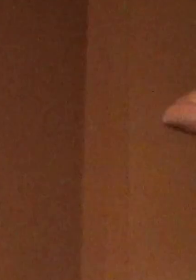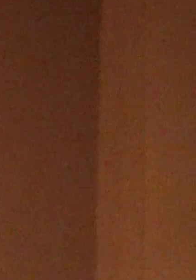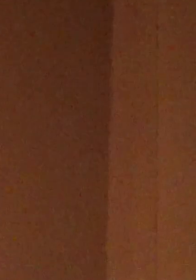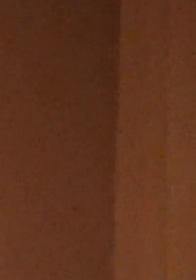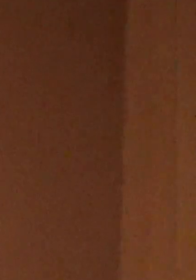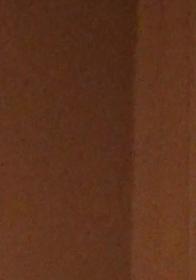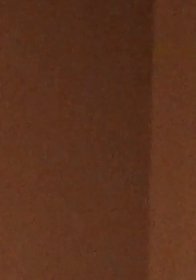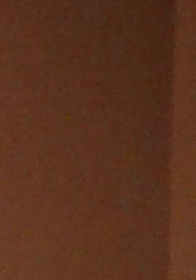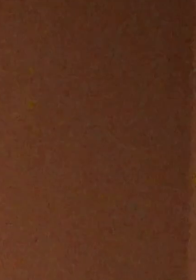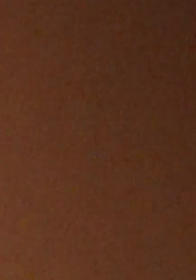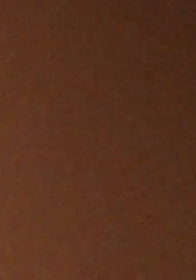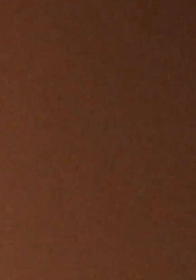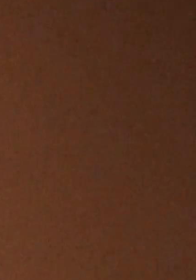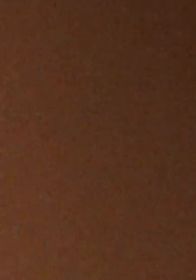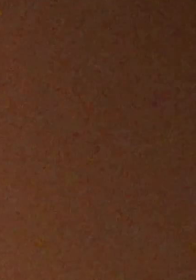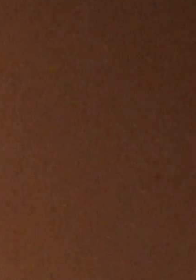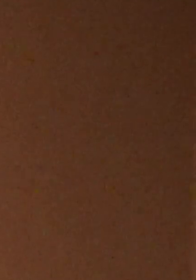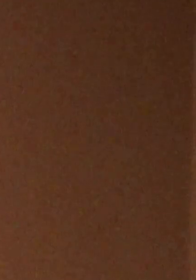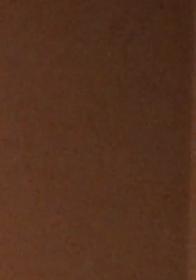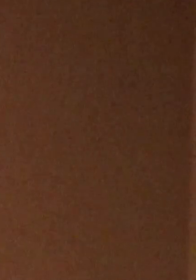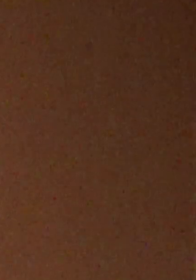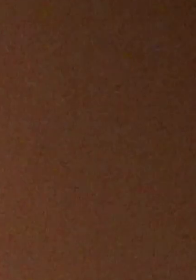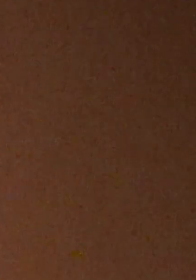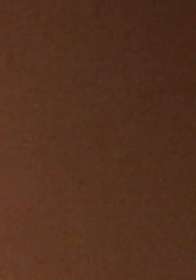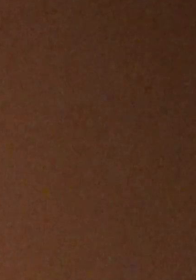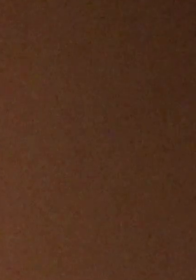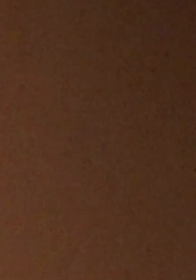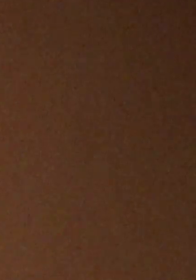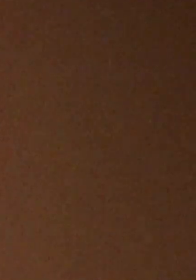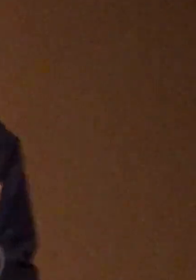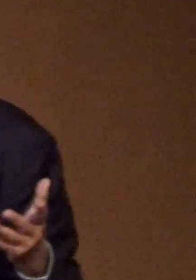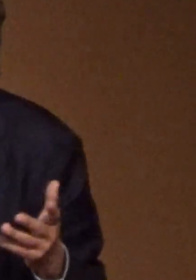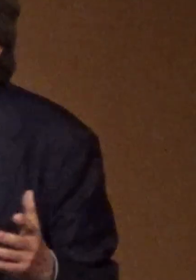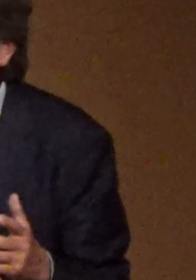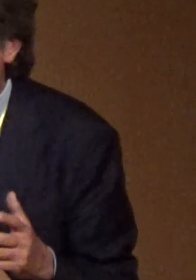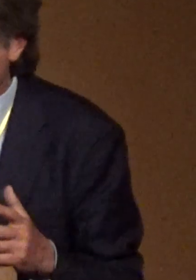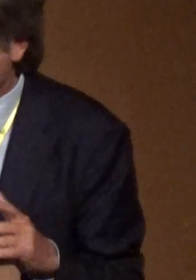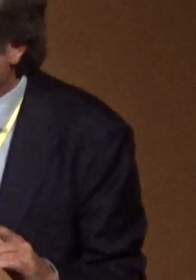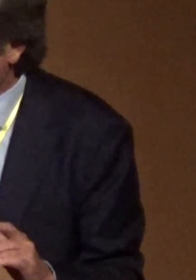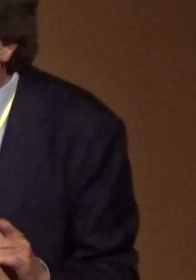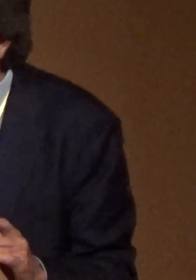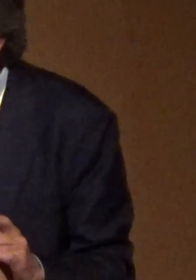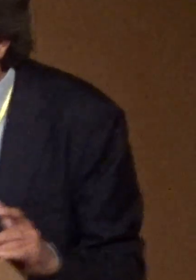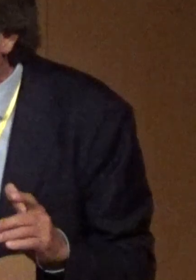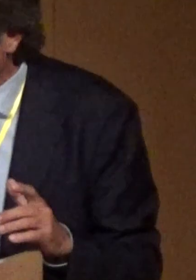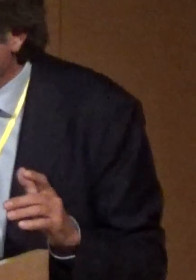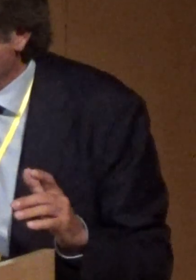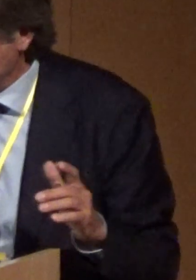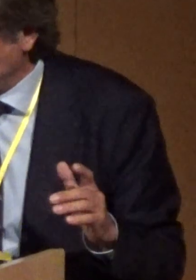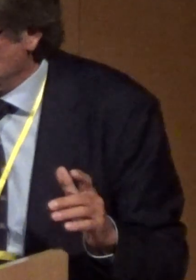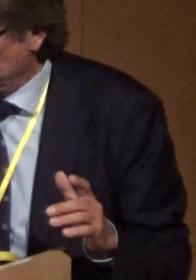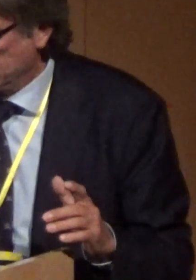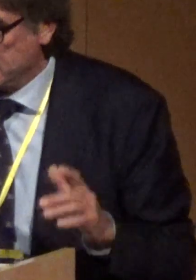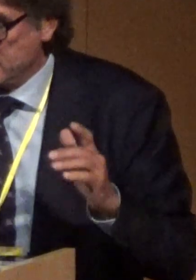niño, cómo se le trata, los factores económicos, ambientales, escolares, todo eso está incidiendo positivamente. Pero en fin, yo lo que